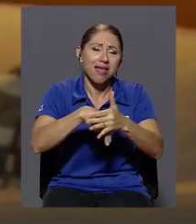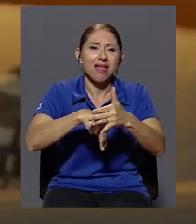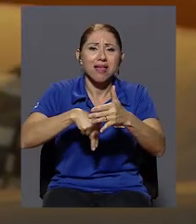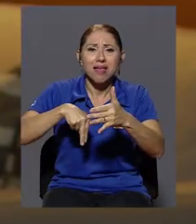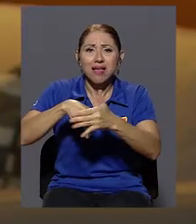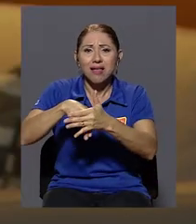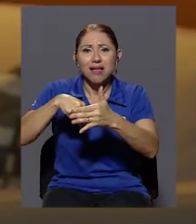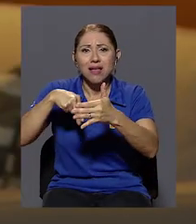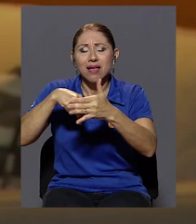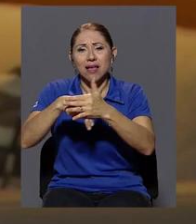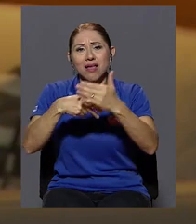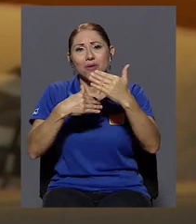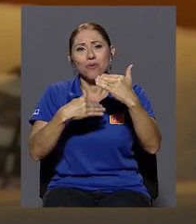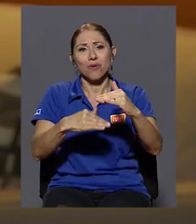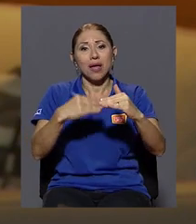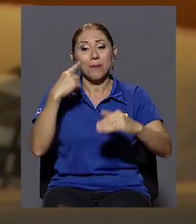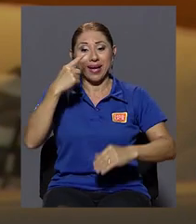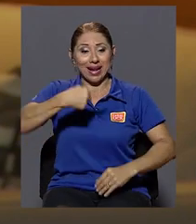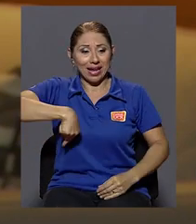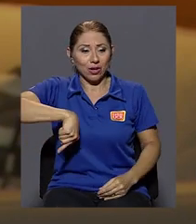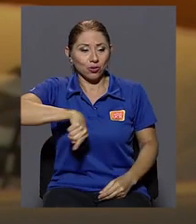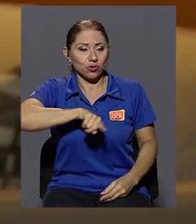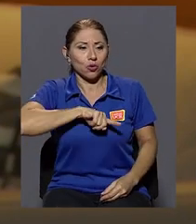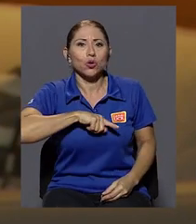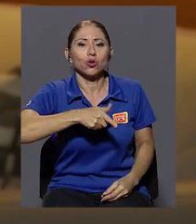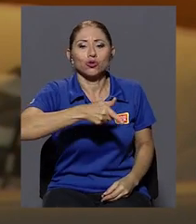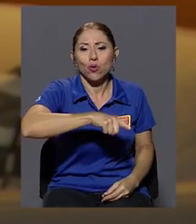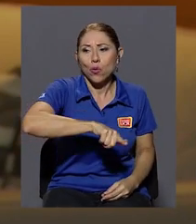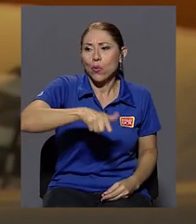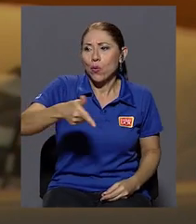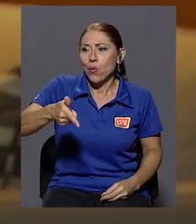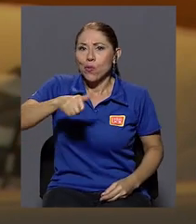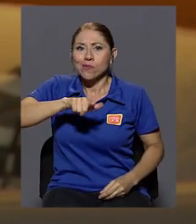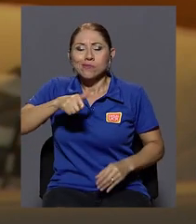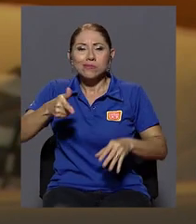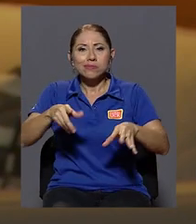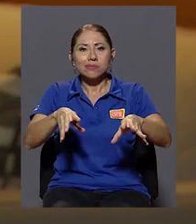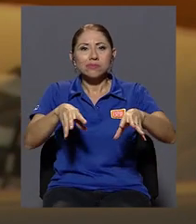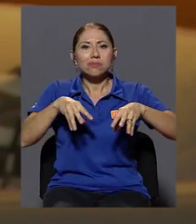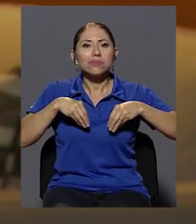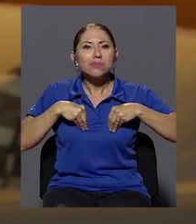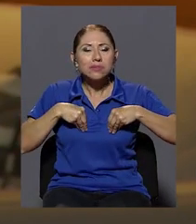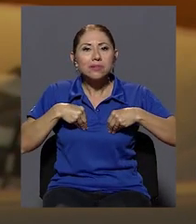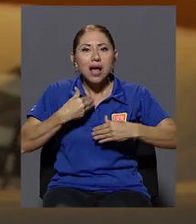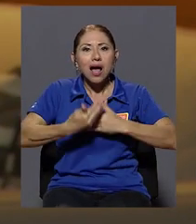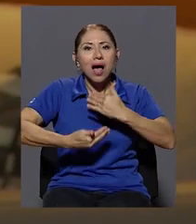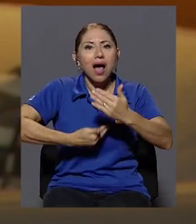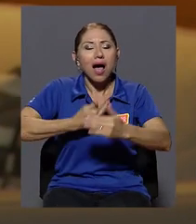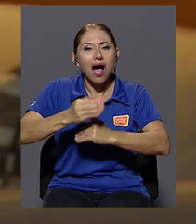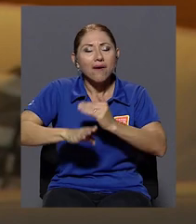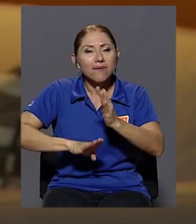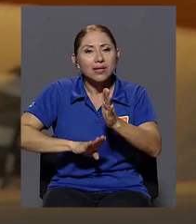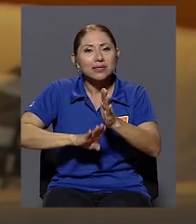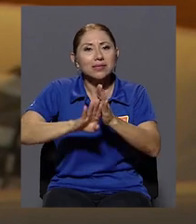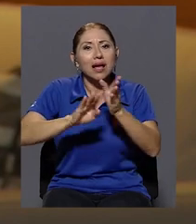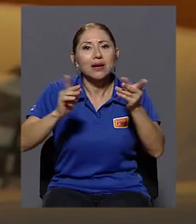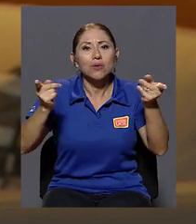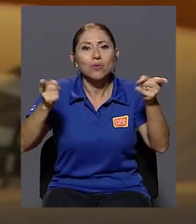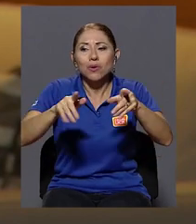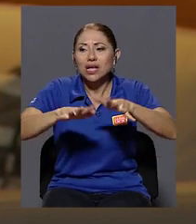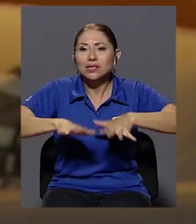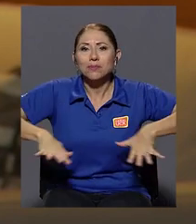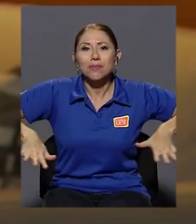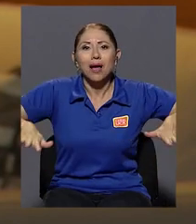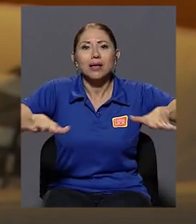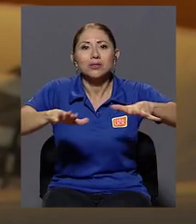para reconocernos recíprocamente y avanzar hacia la creación de un espacio